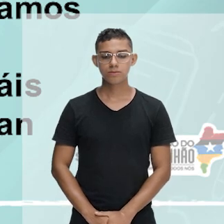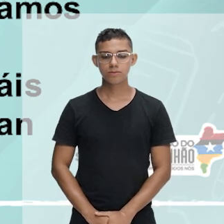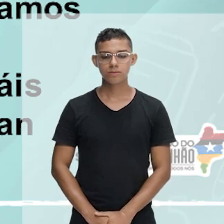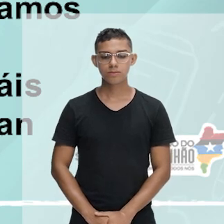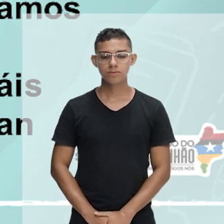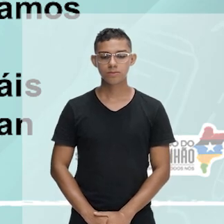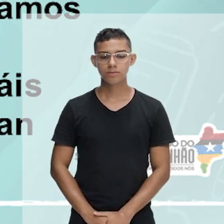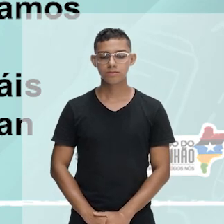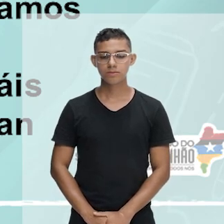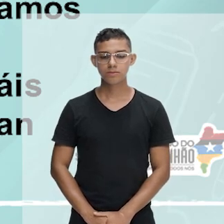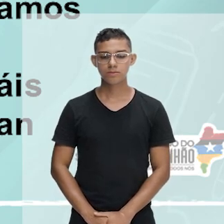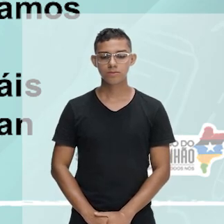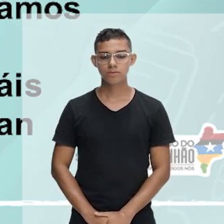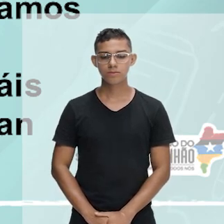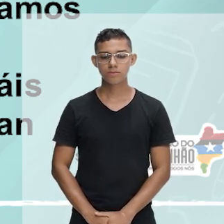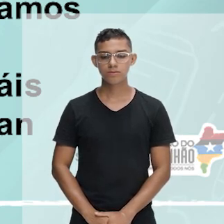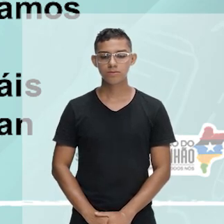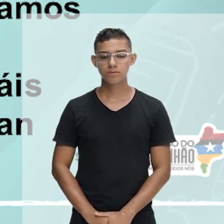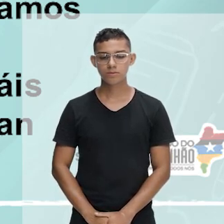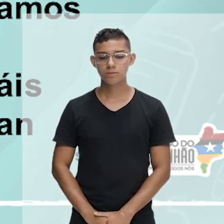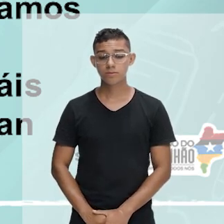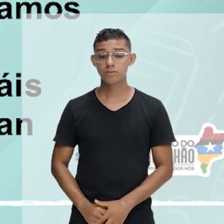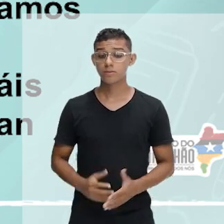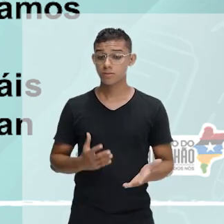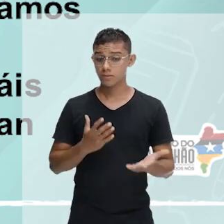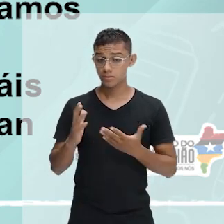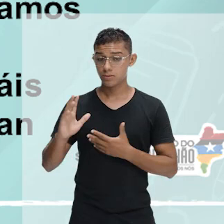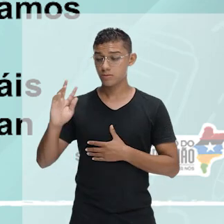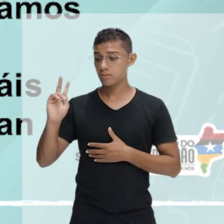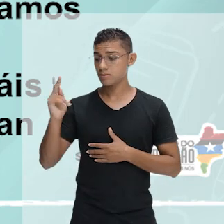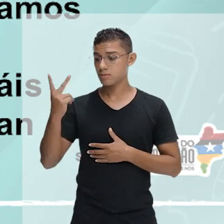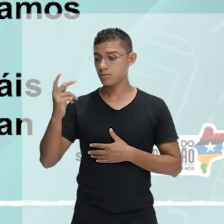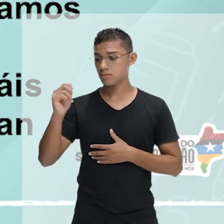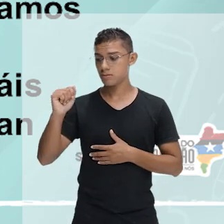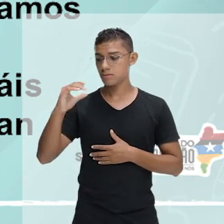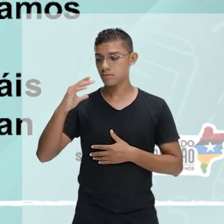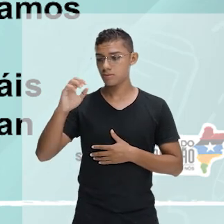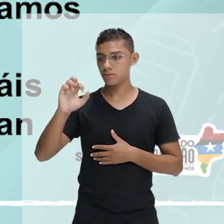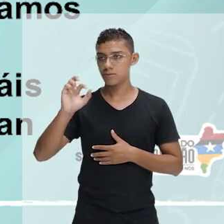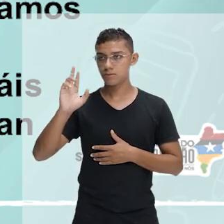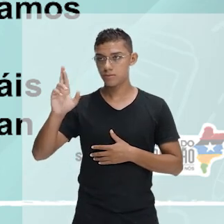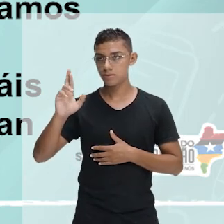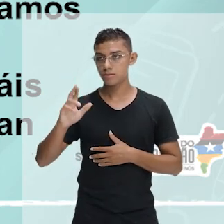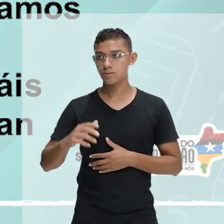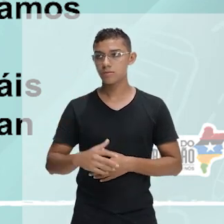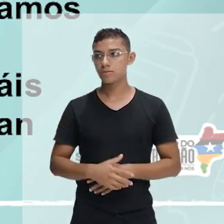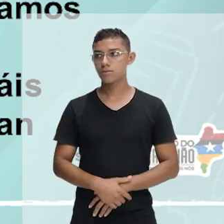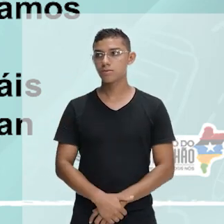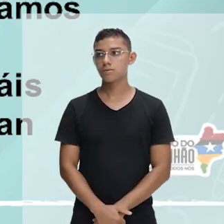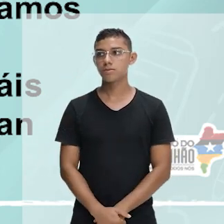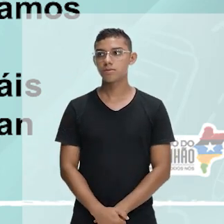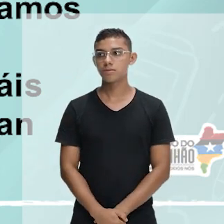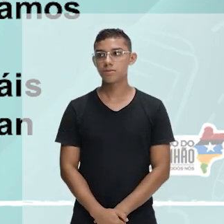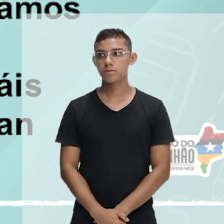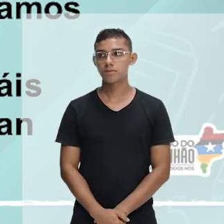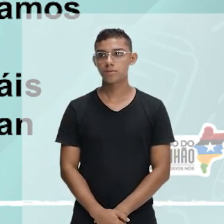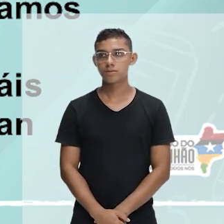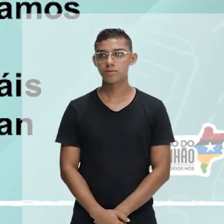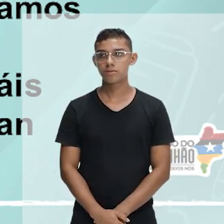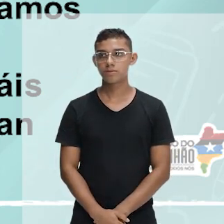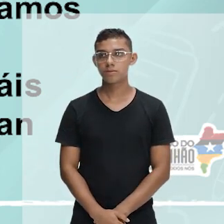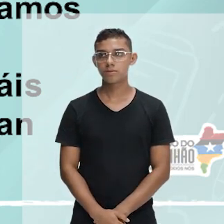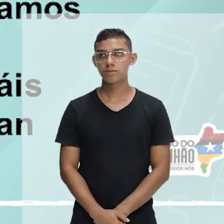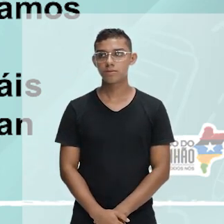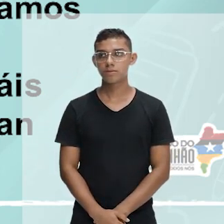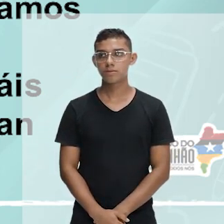anduvierais, ellos anduvieran. Hacer. Yo hiciera, tú